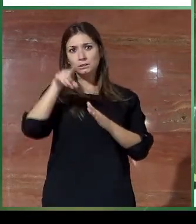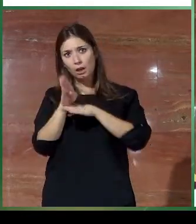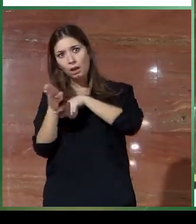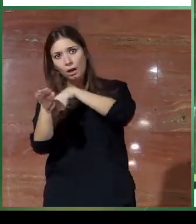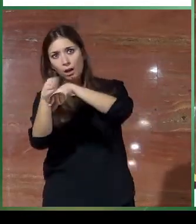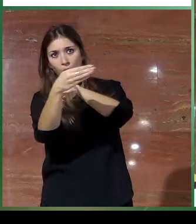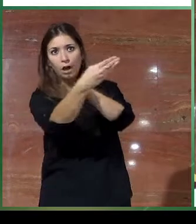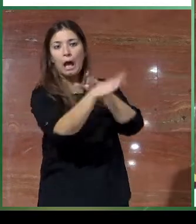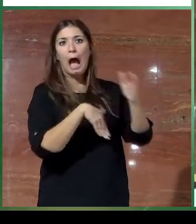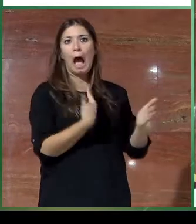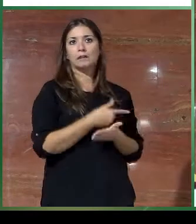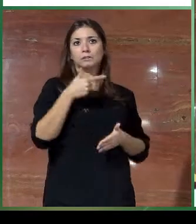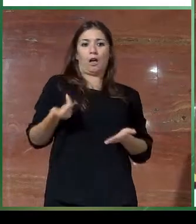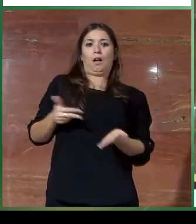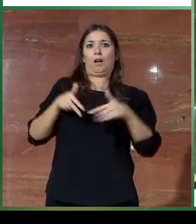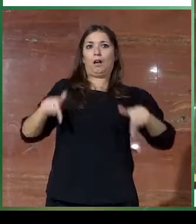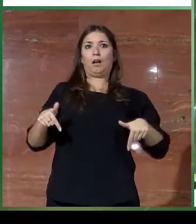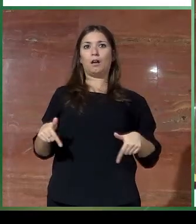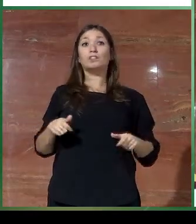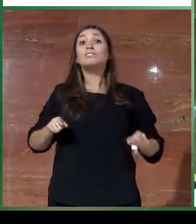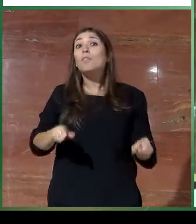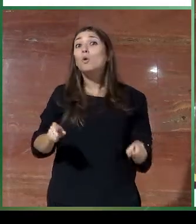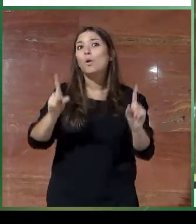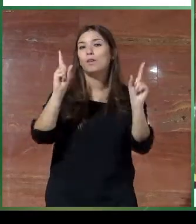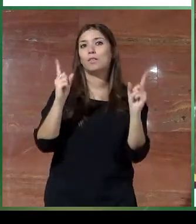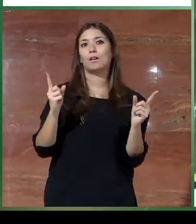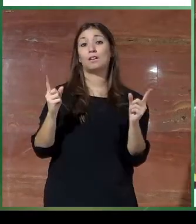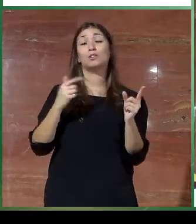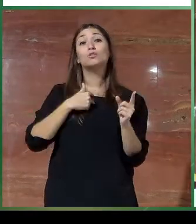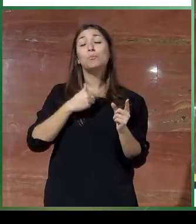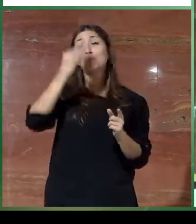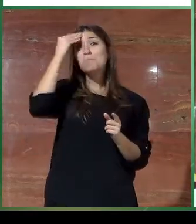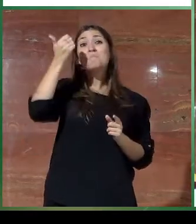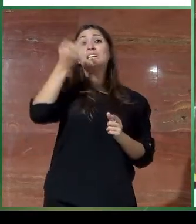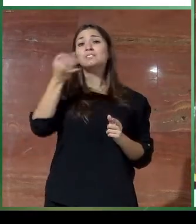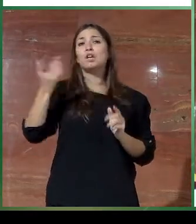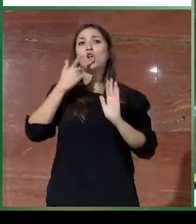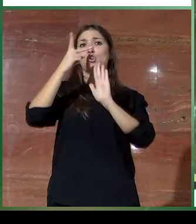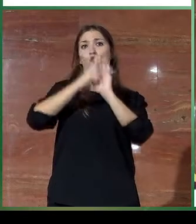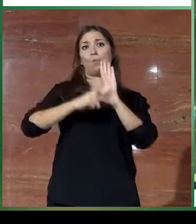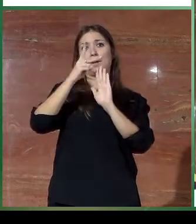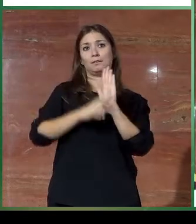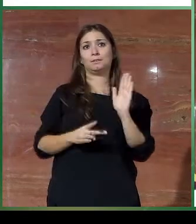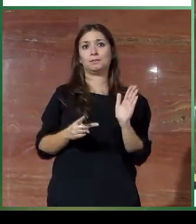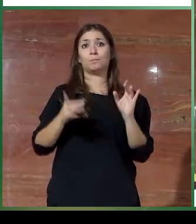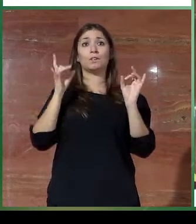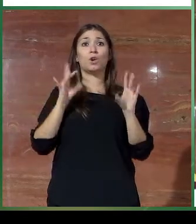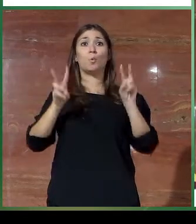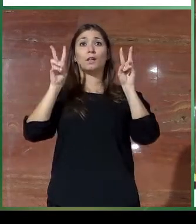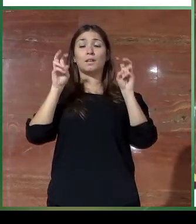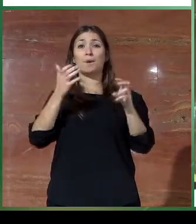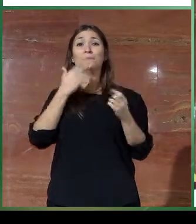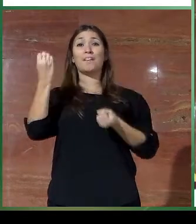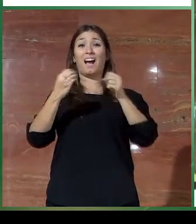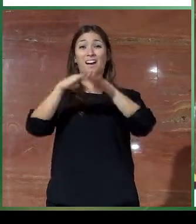que pasar, etcétera, etcétera. Entonces, entiendo que si hubiera una normativa, si hubiera un algo que, igual que ha servido para el tema de las plazas de